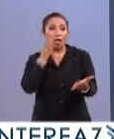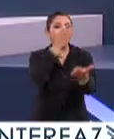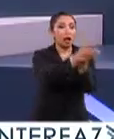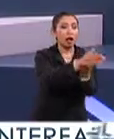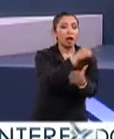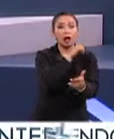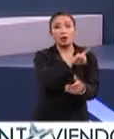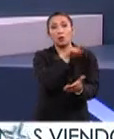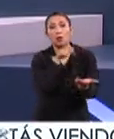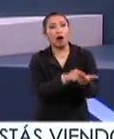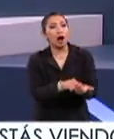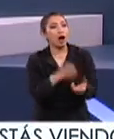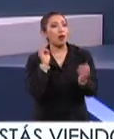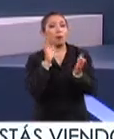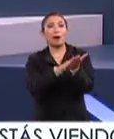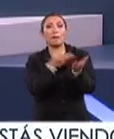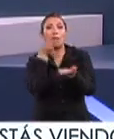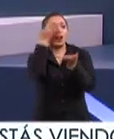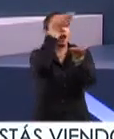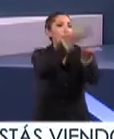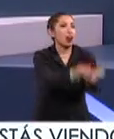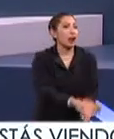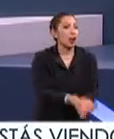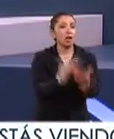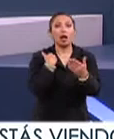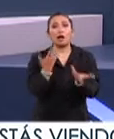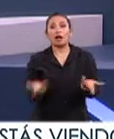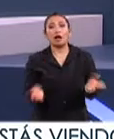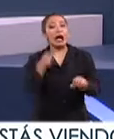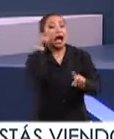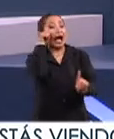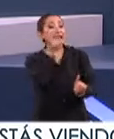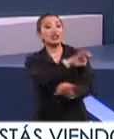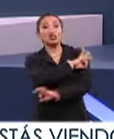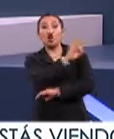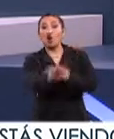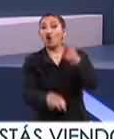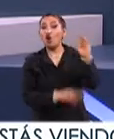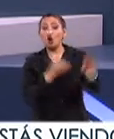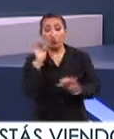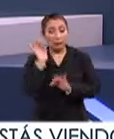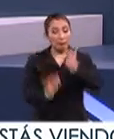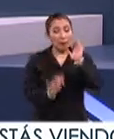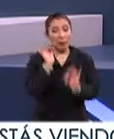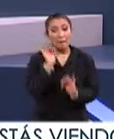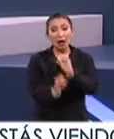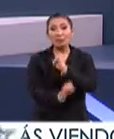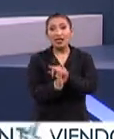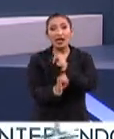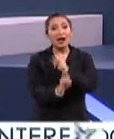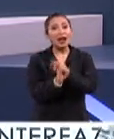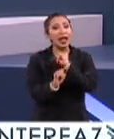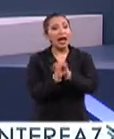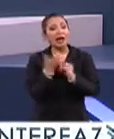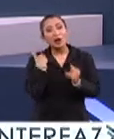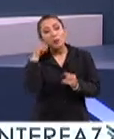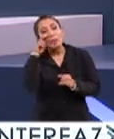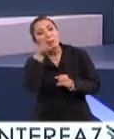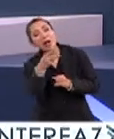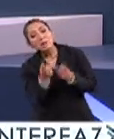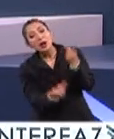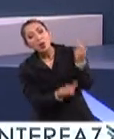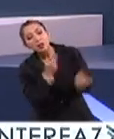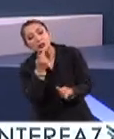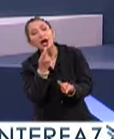persona en una dirección o entregar documentación por correo o lo ahí que sea. Ahí puede subir todo, buscar toda la información, ver cómo va el proceso, consultar.